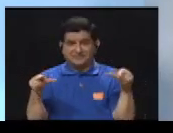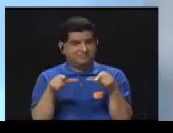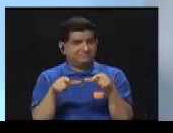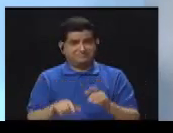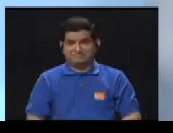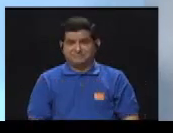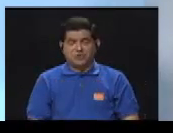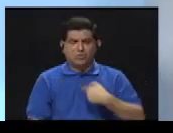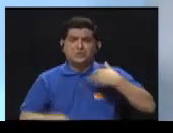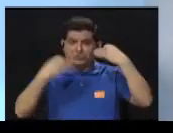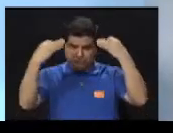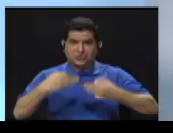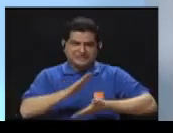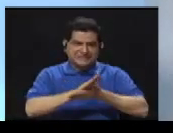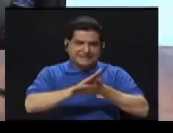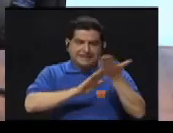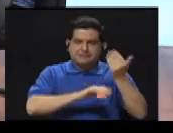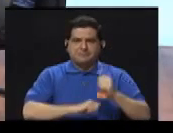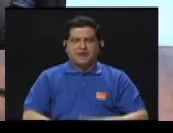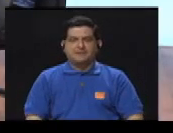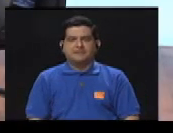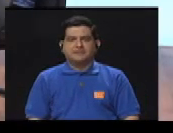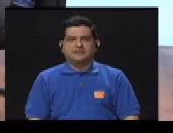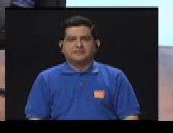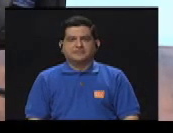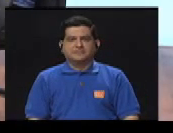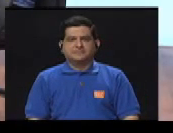de ahí. Entonces, cuando tomé la decisión de irme,